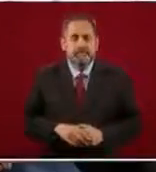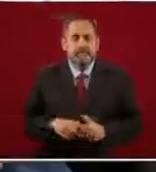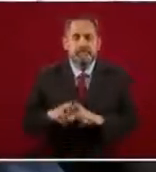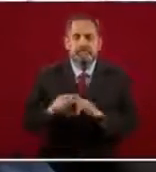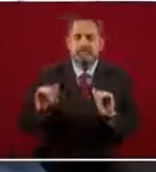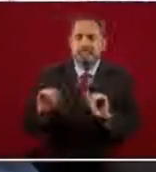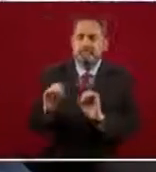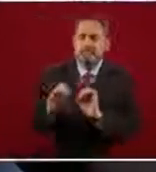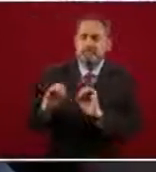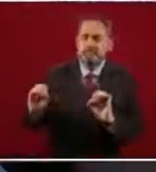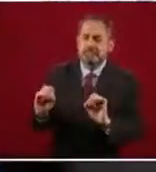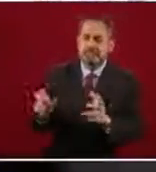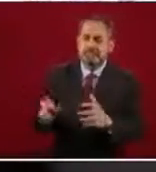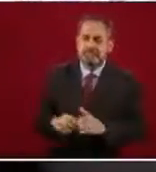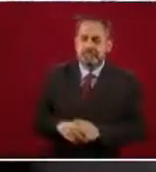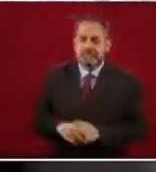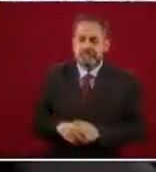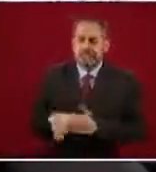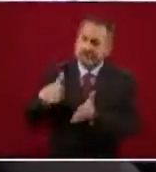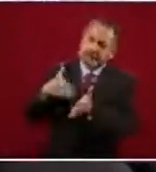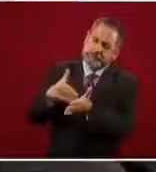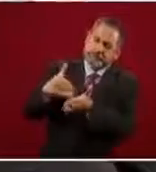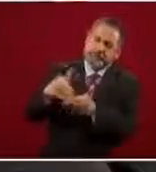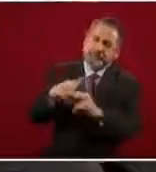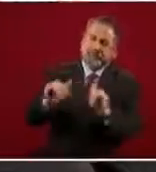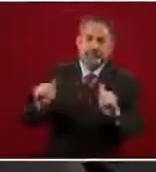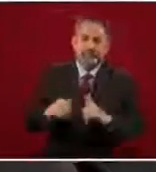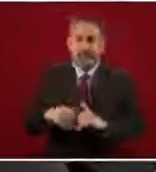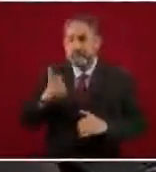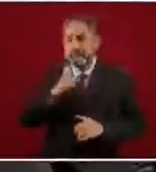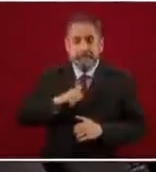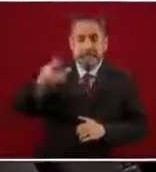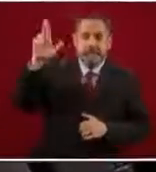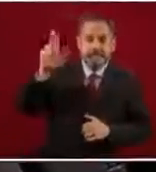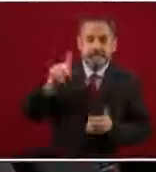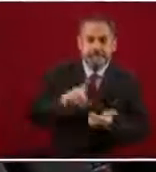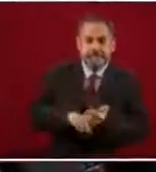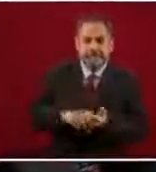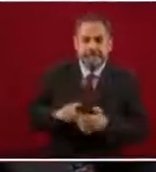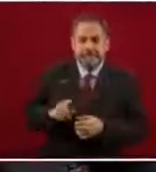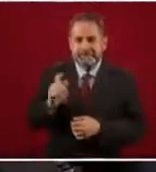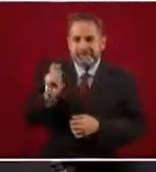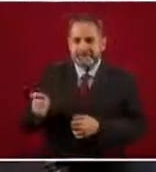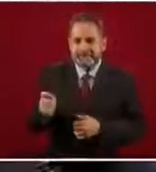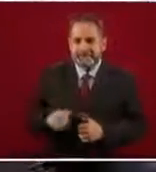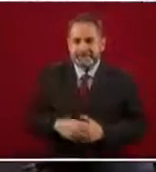Nadie, de miles, a ver, que levanten la mano los que